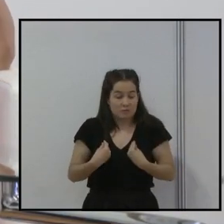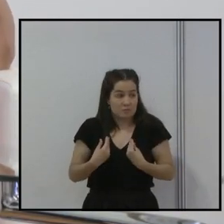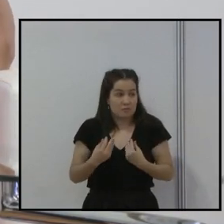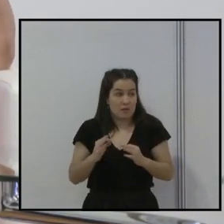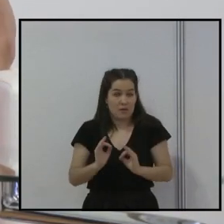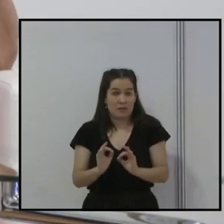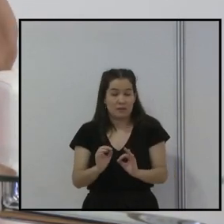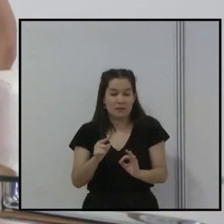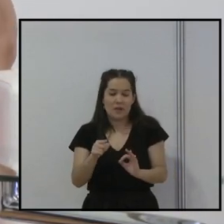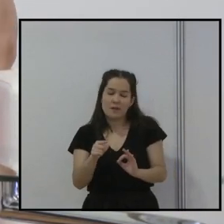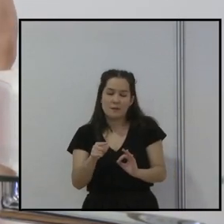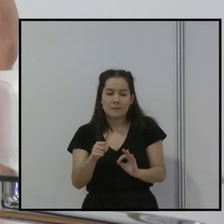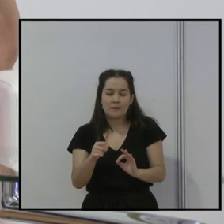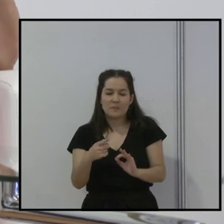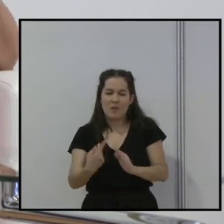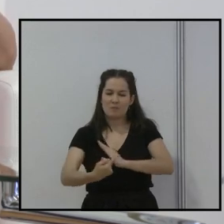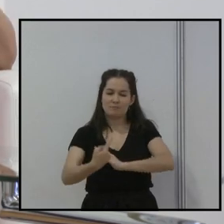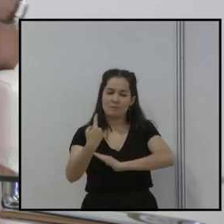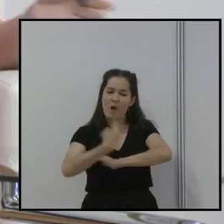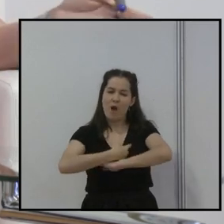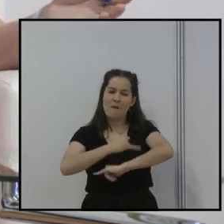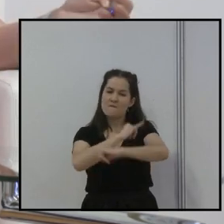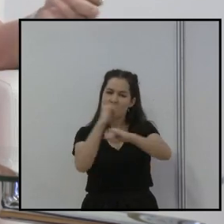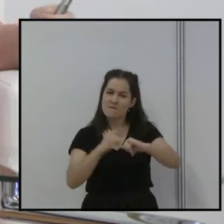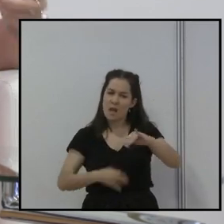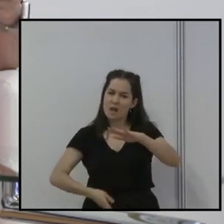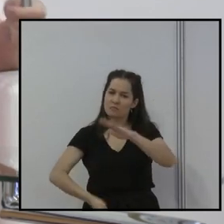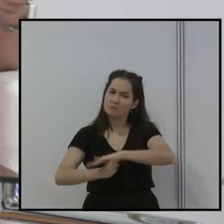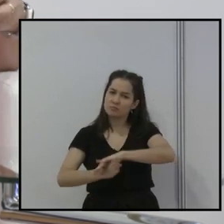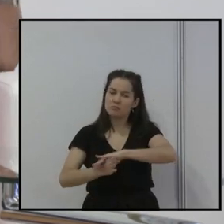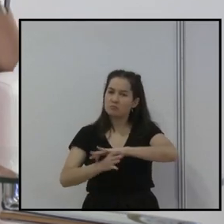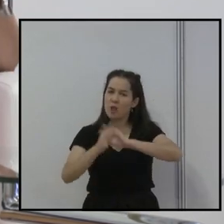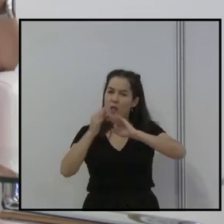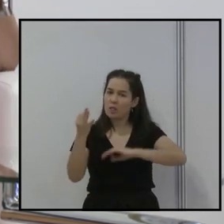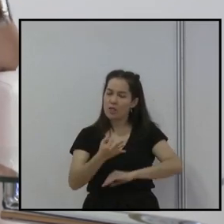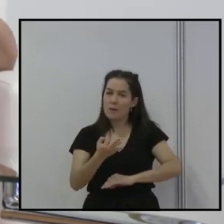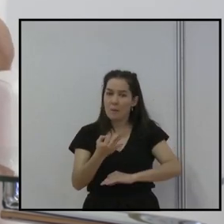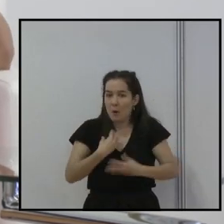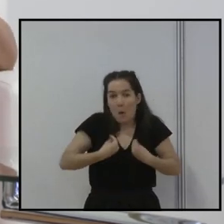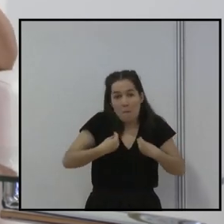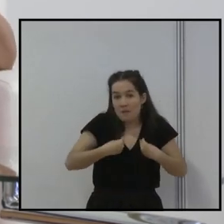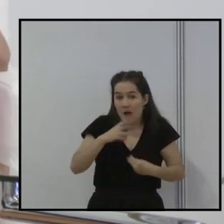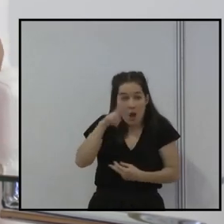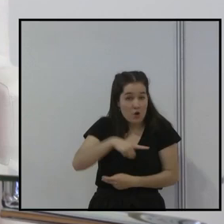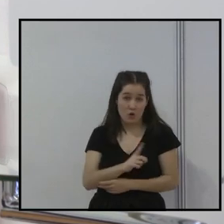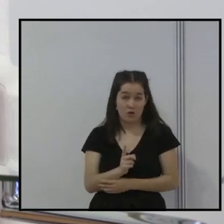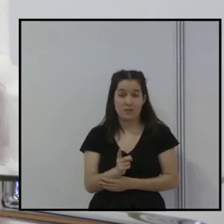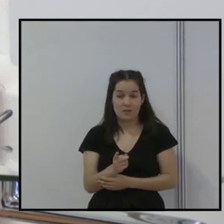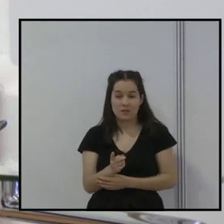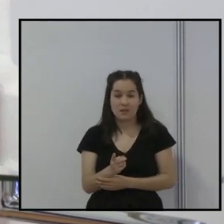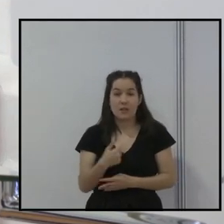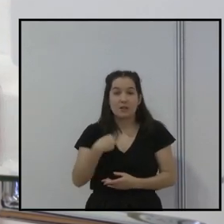hay como un mandato para ser feliz constantemente, y la vida no es así. O sea, también tenemos que saber que hay cierto